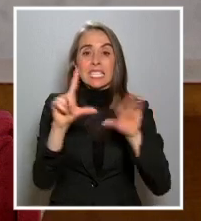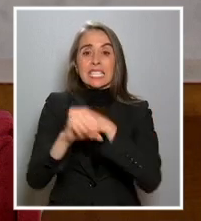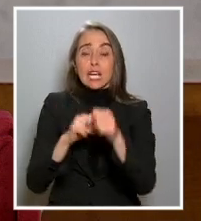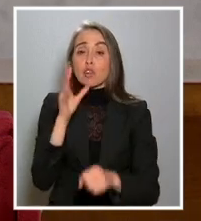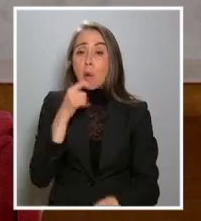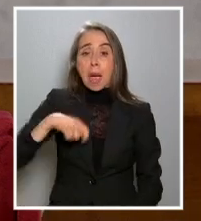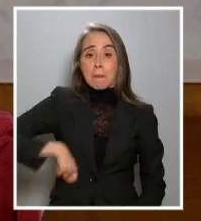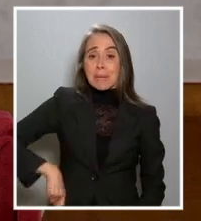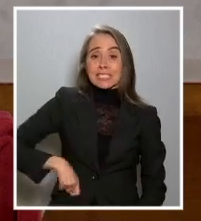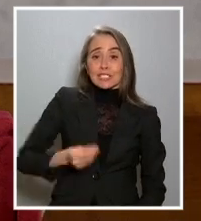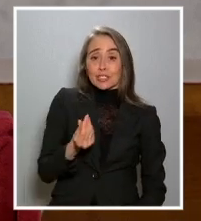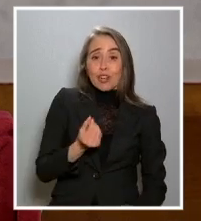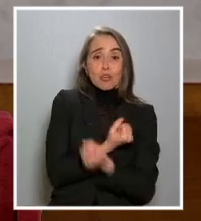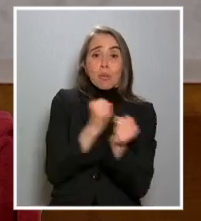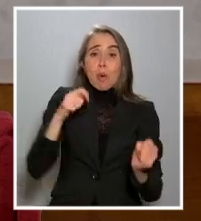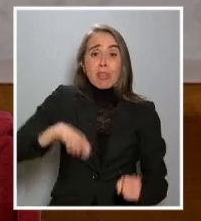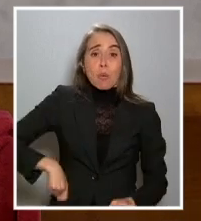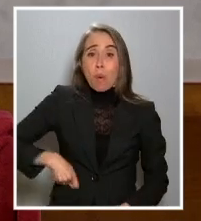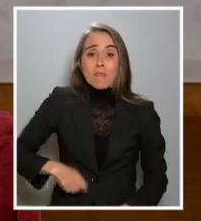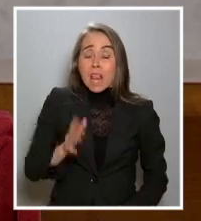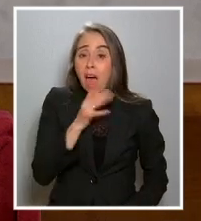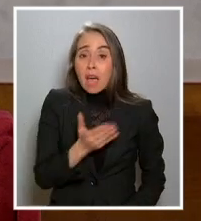pensión digna que le permita jubilar.